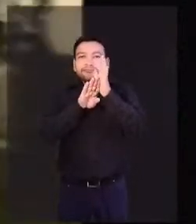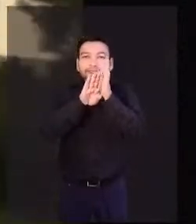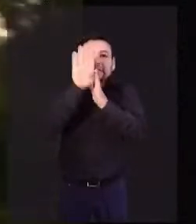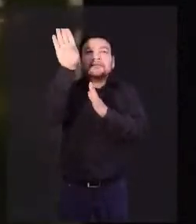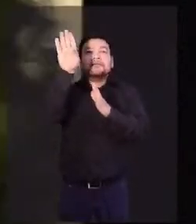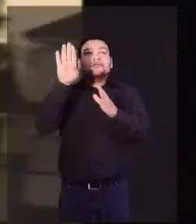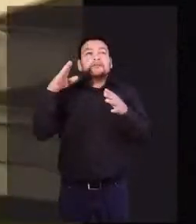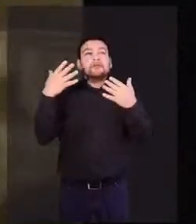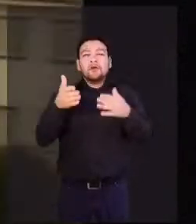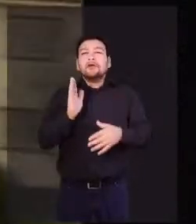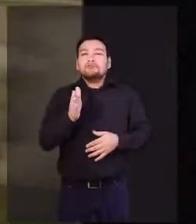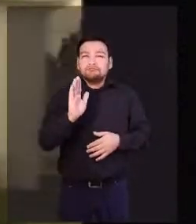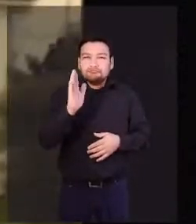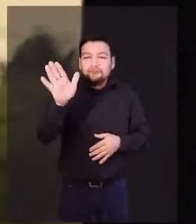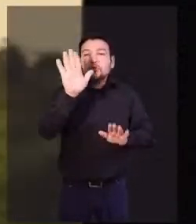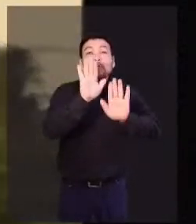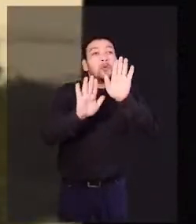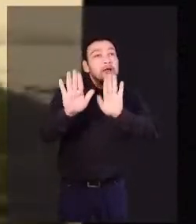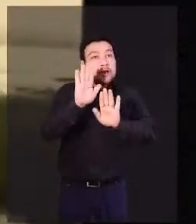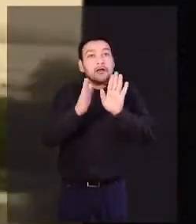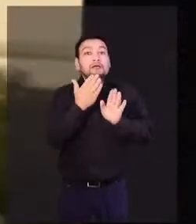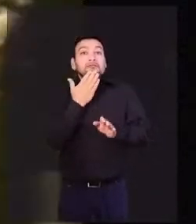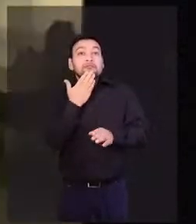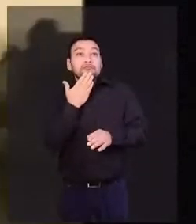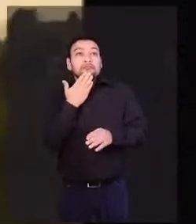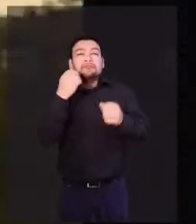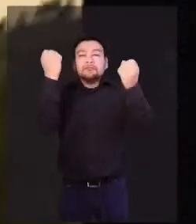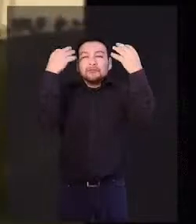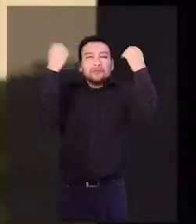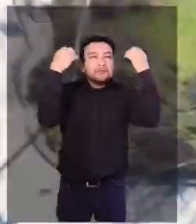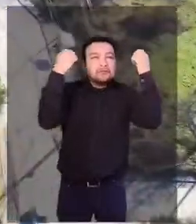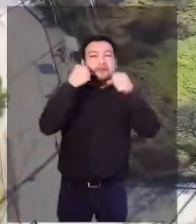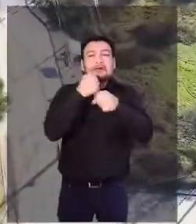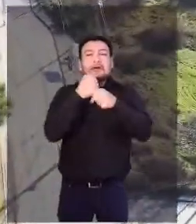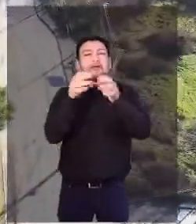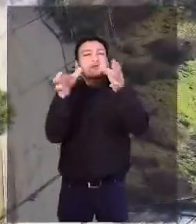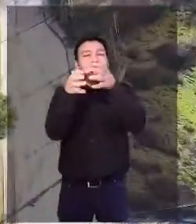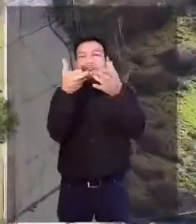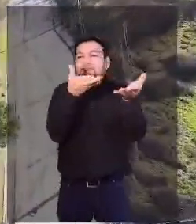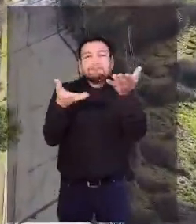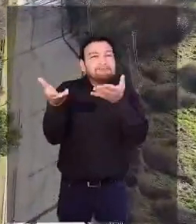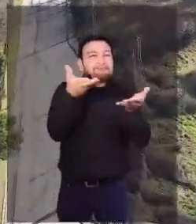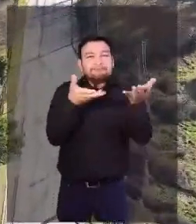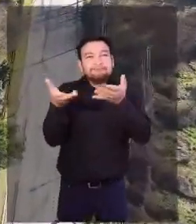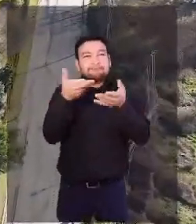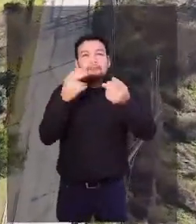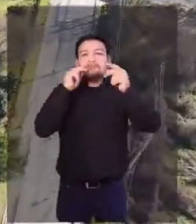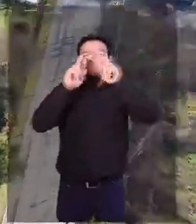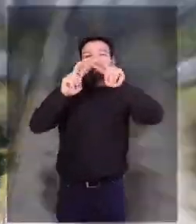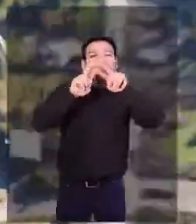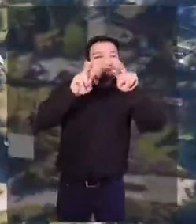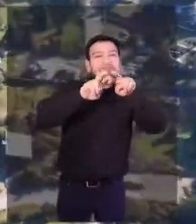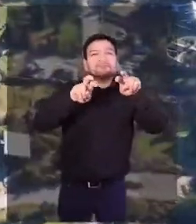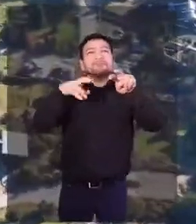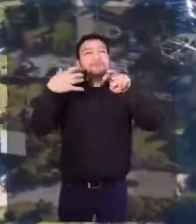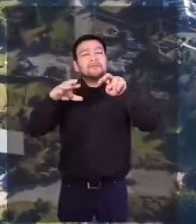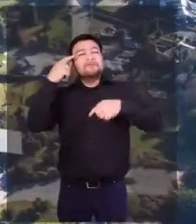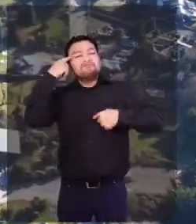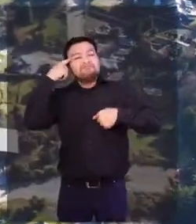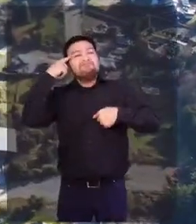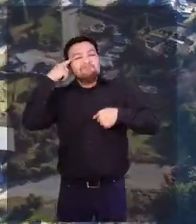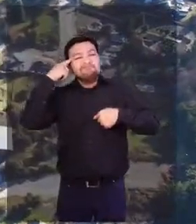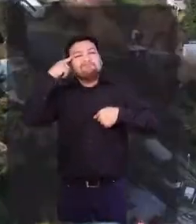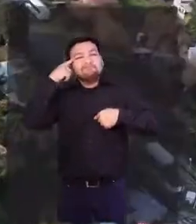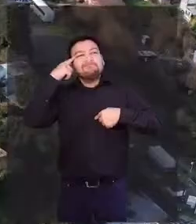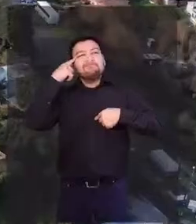sus puertas en Puerto Montt. Desde entonces, hemos crecido y evolucionado para convertirnos en la mejor opción